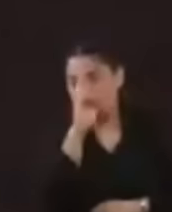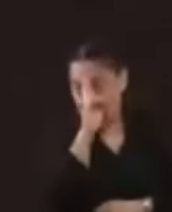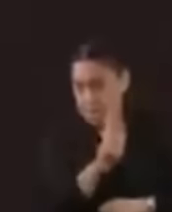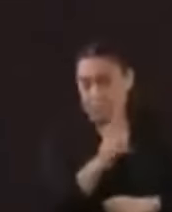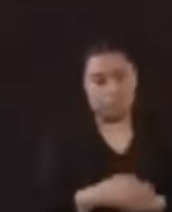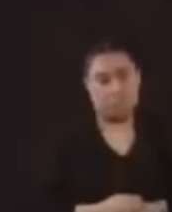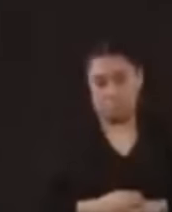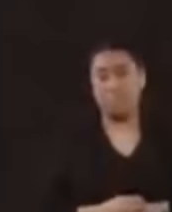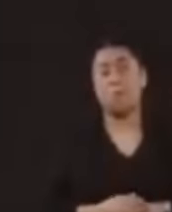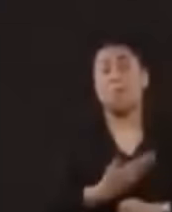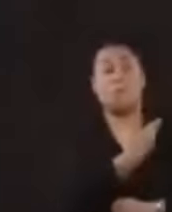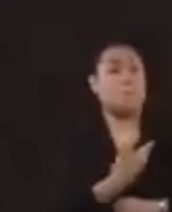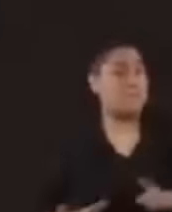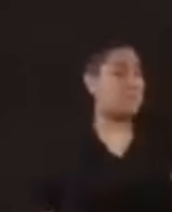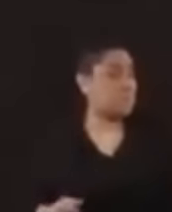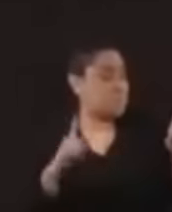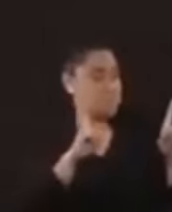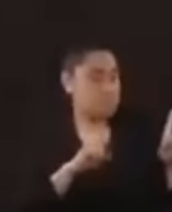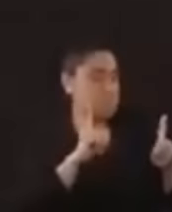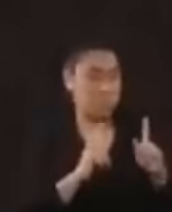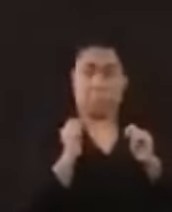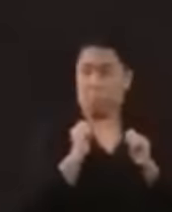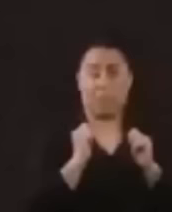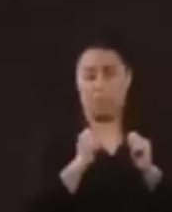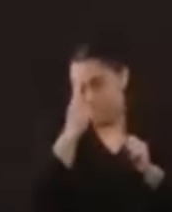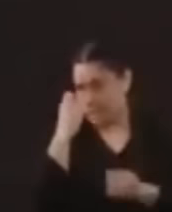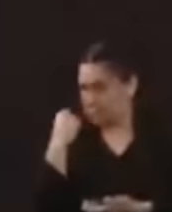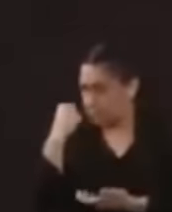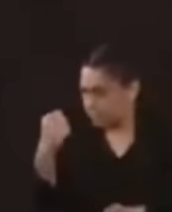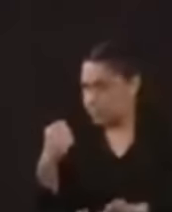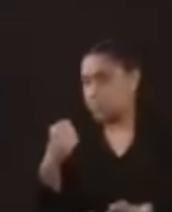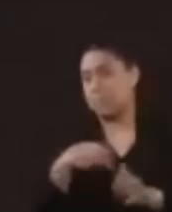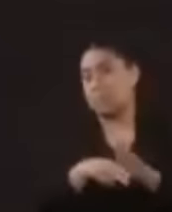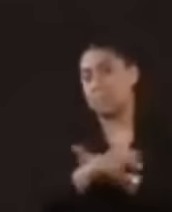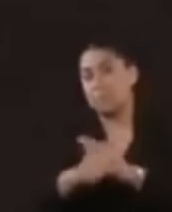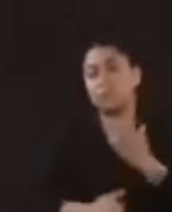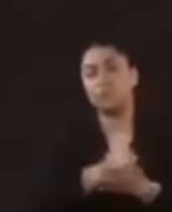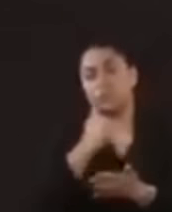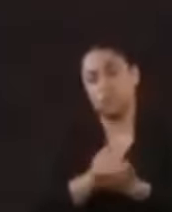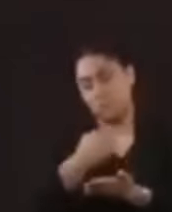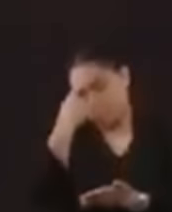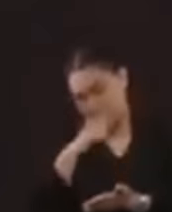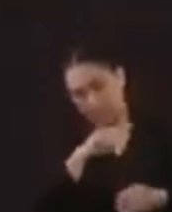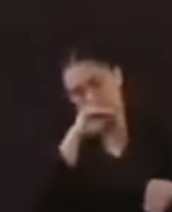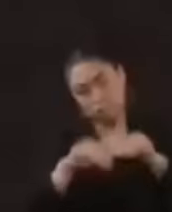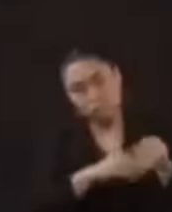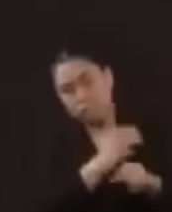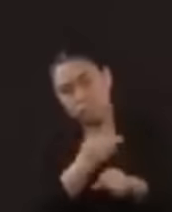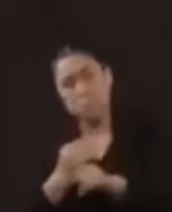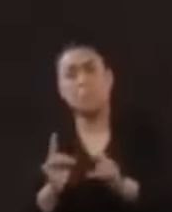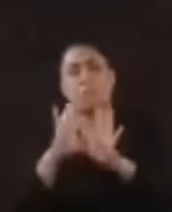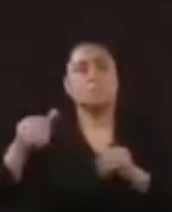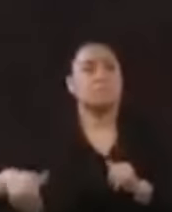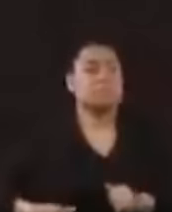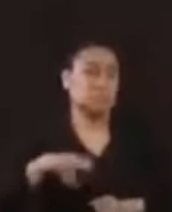que no tuvo la presidenta para darle recursos al metro de la ciudad y garantizar que no haya un nuevo accidente en la línea 12